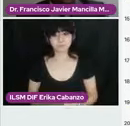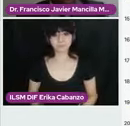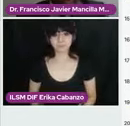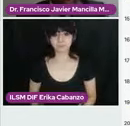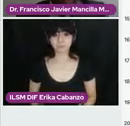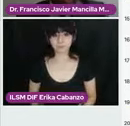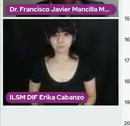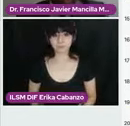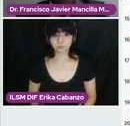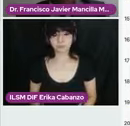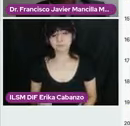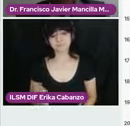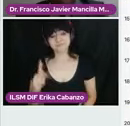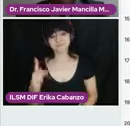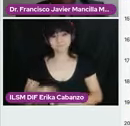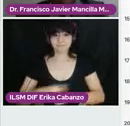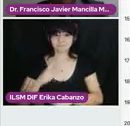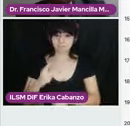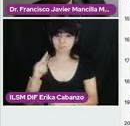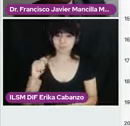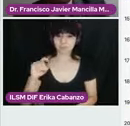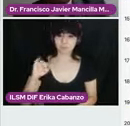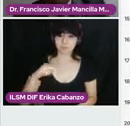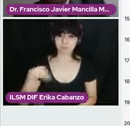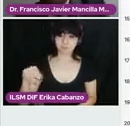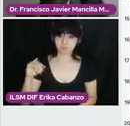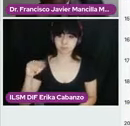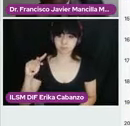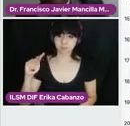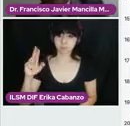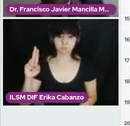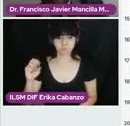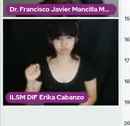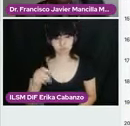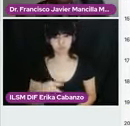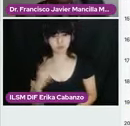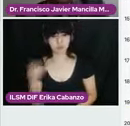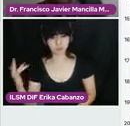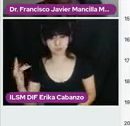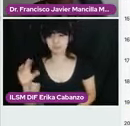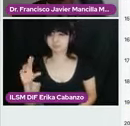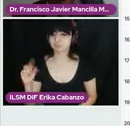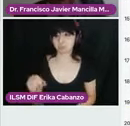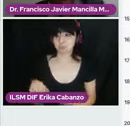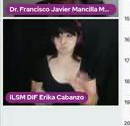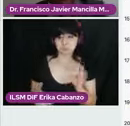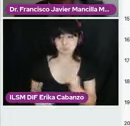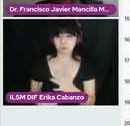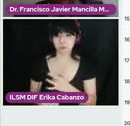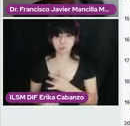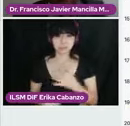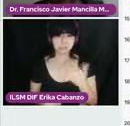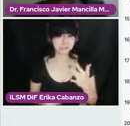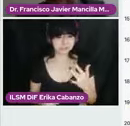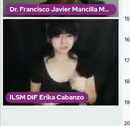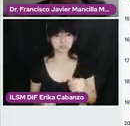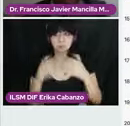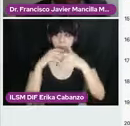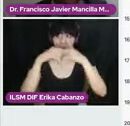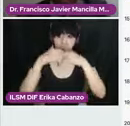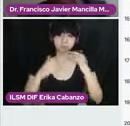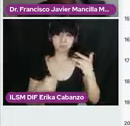problema con el tinnitus es que no duele. ¿Sí? El corazón duele, el cerebro duele, un músculo cuando se está infartando duele,